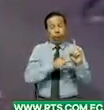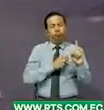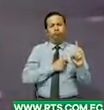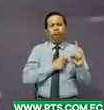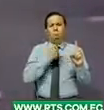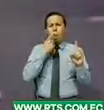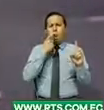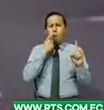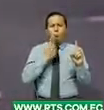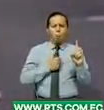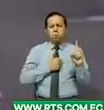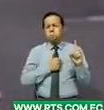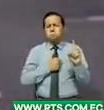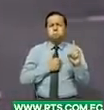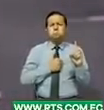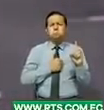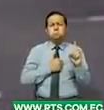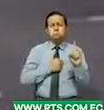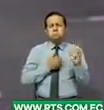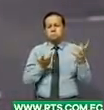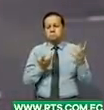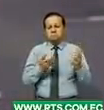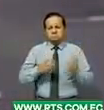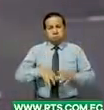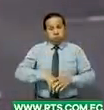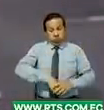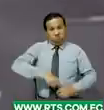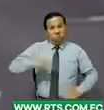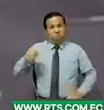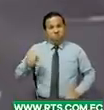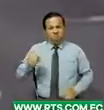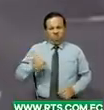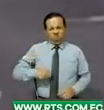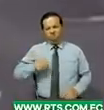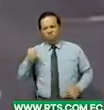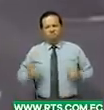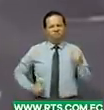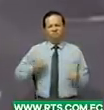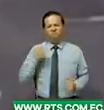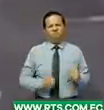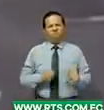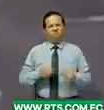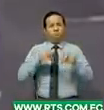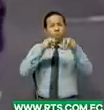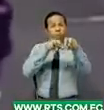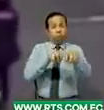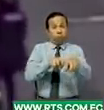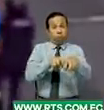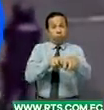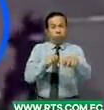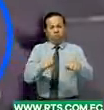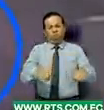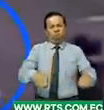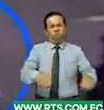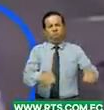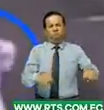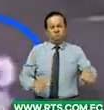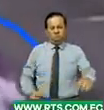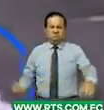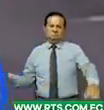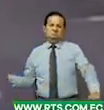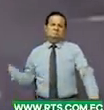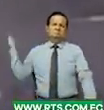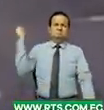no avanza e ir directo con su machete contra un policía que, por salvaguardar su integridad y la de quienes estaban en el